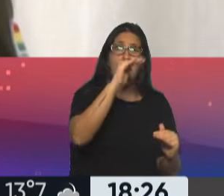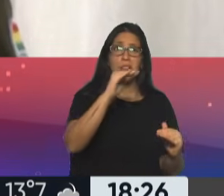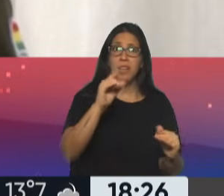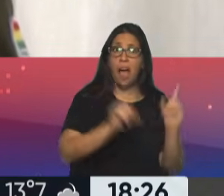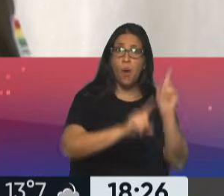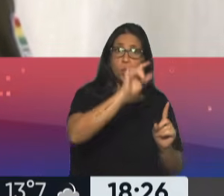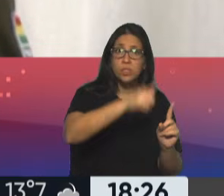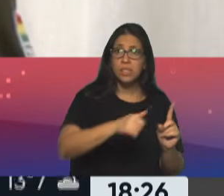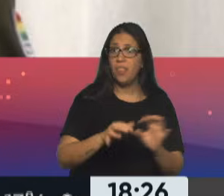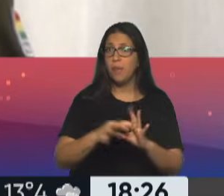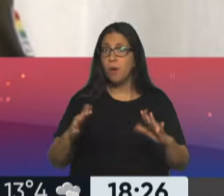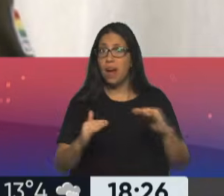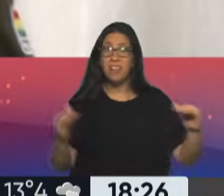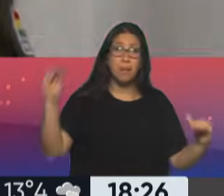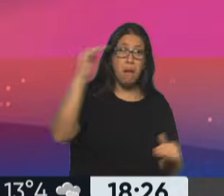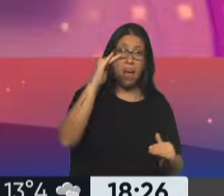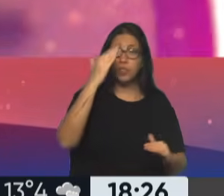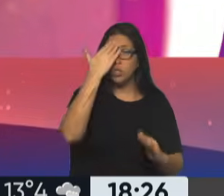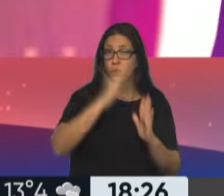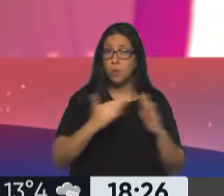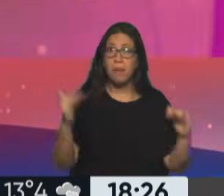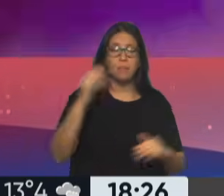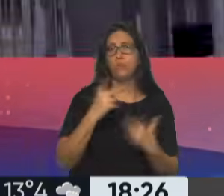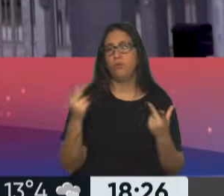encima de nuestra democracia y nuestra constitución.